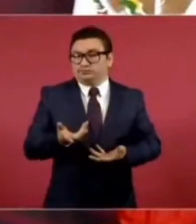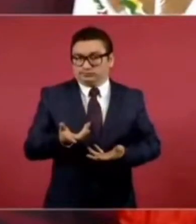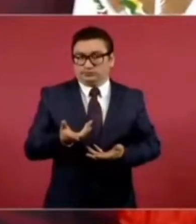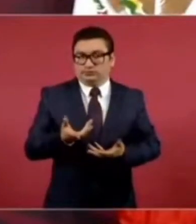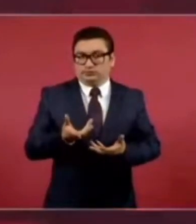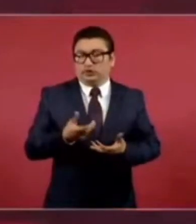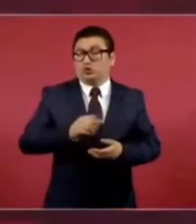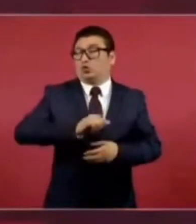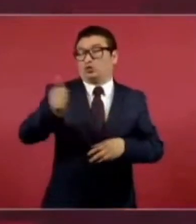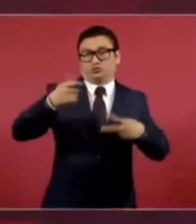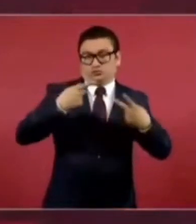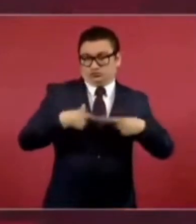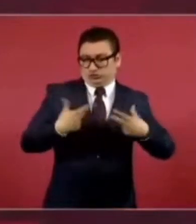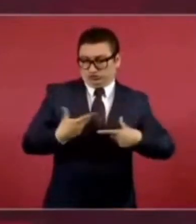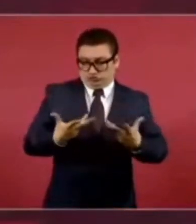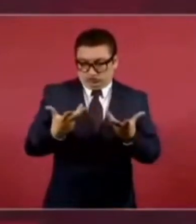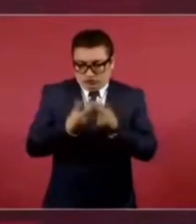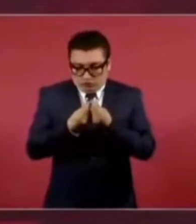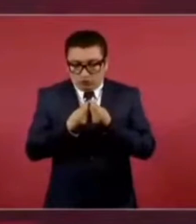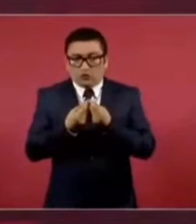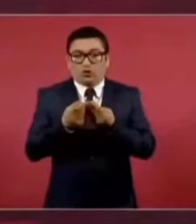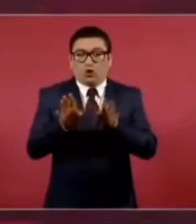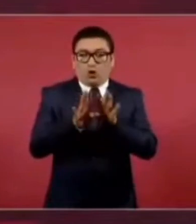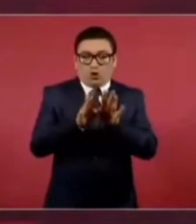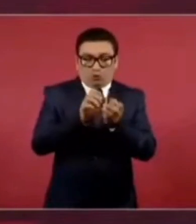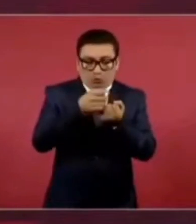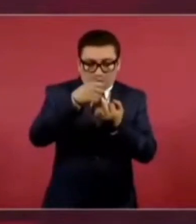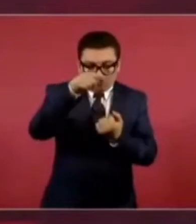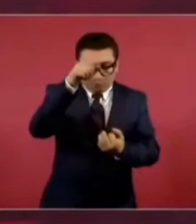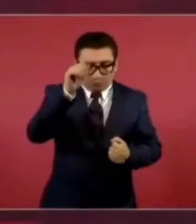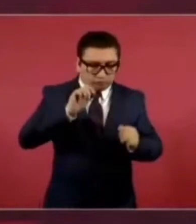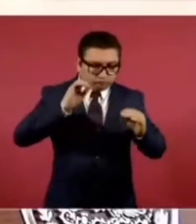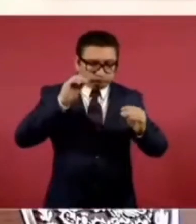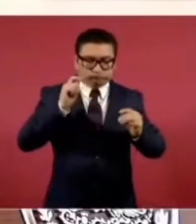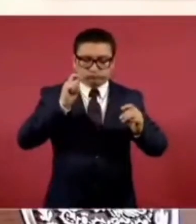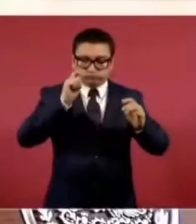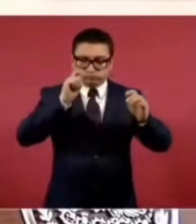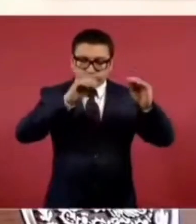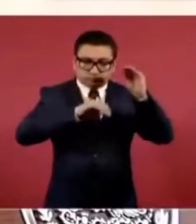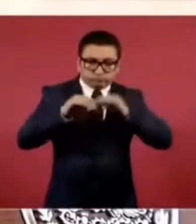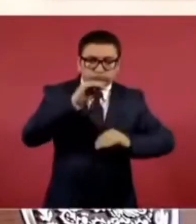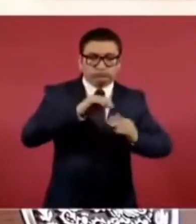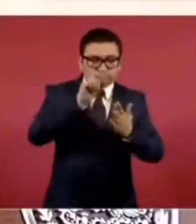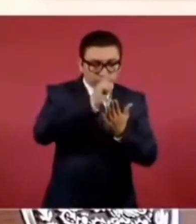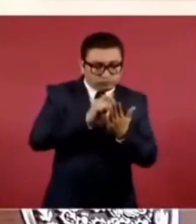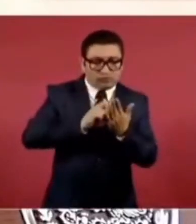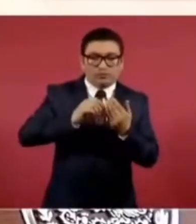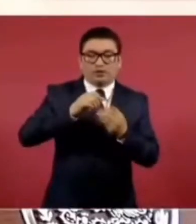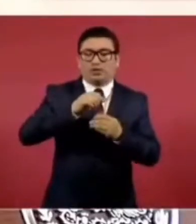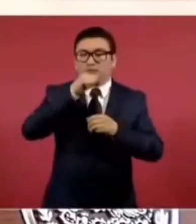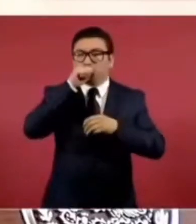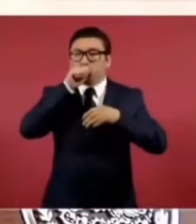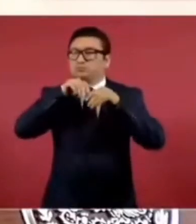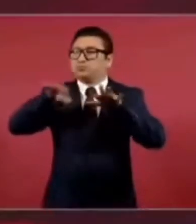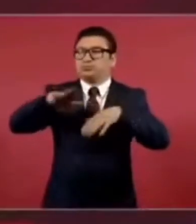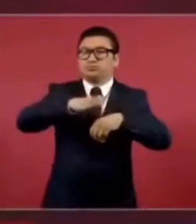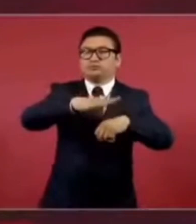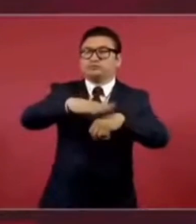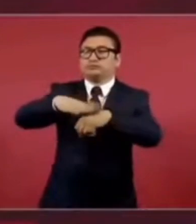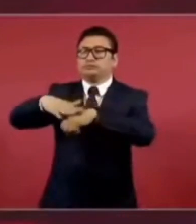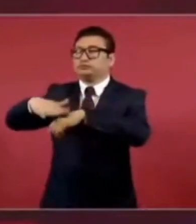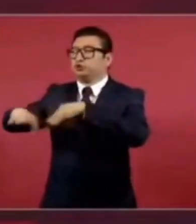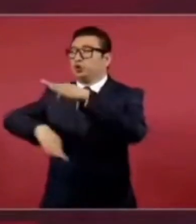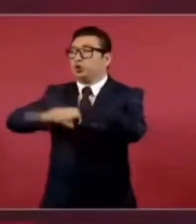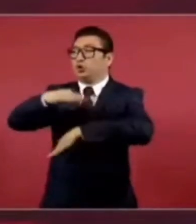junto con otros, elaborar un manifiesto para llamar al pueblo de México a